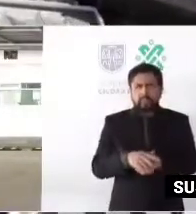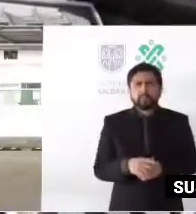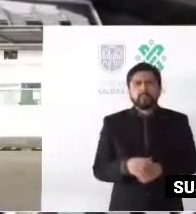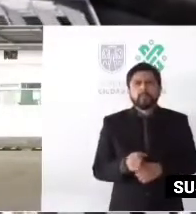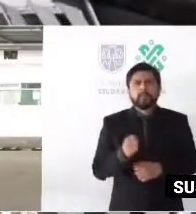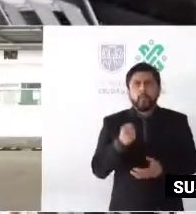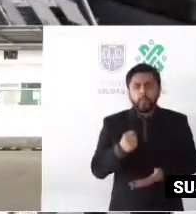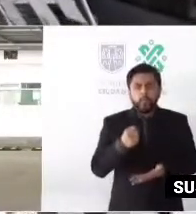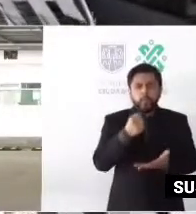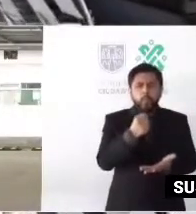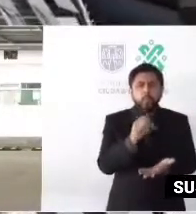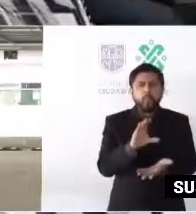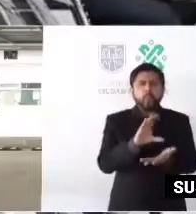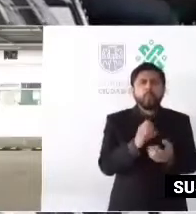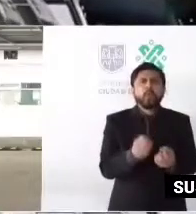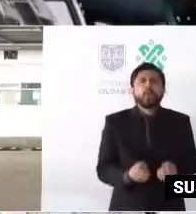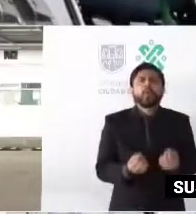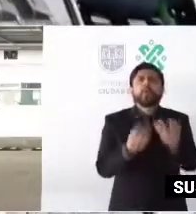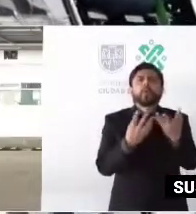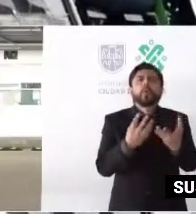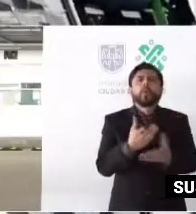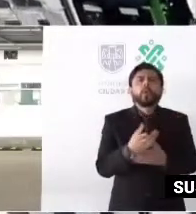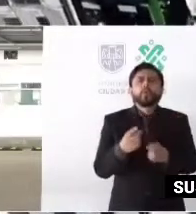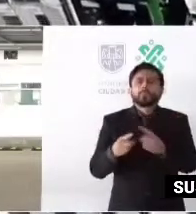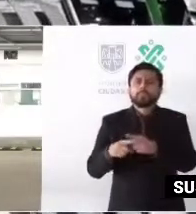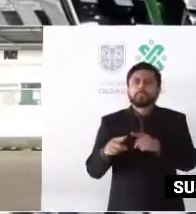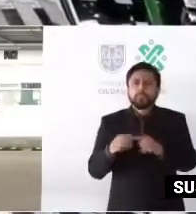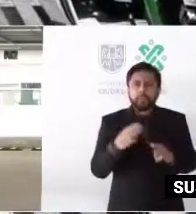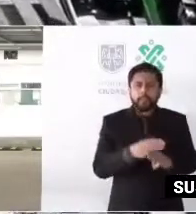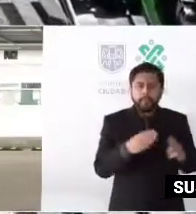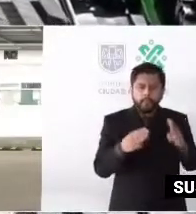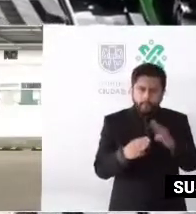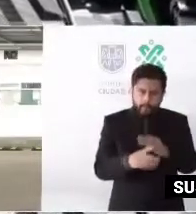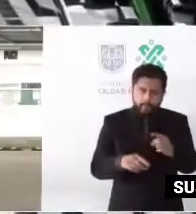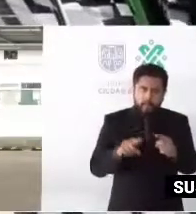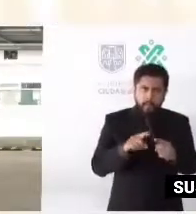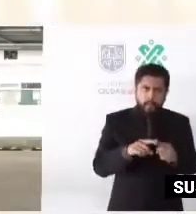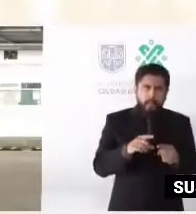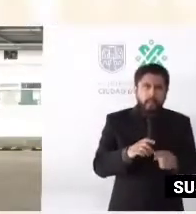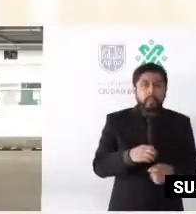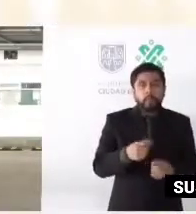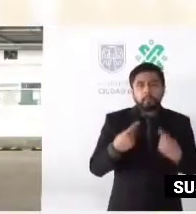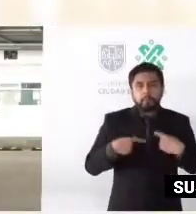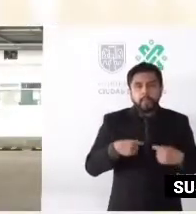se hizo en el equipamiento y también en la contratación de este hospital?